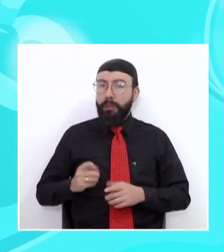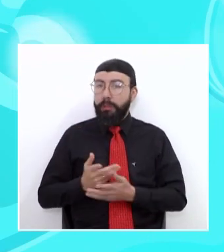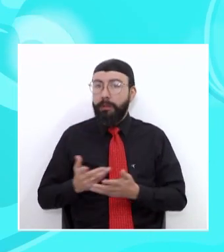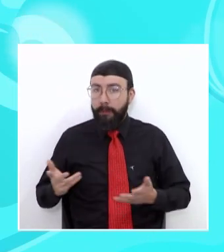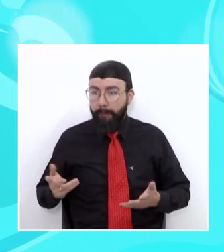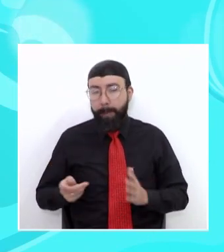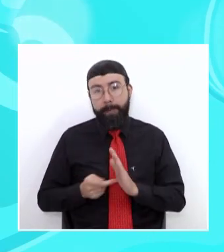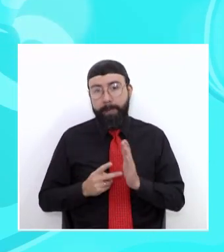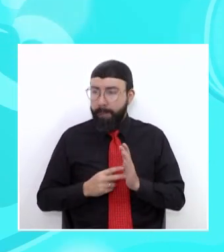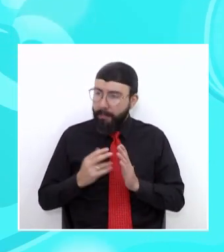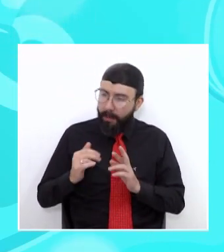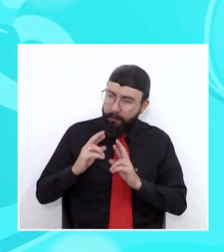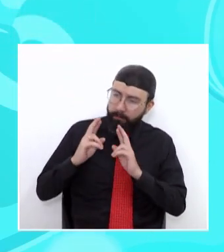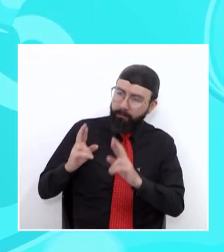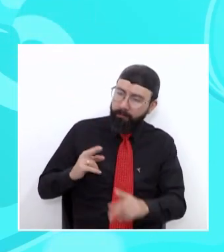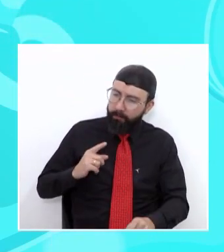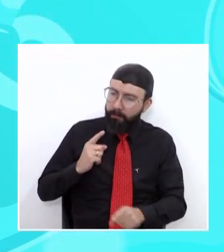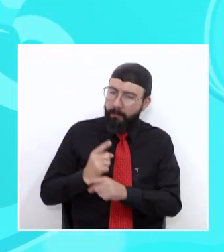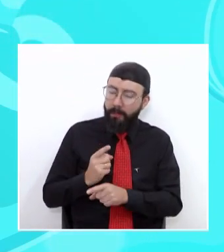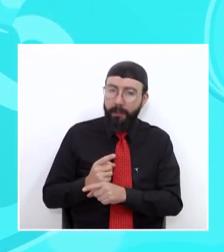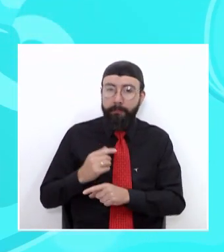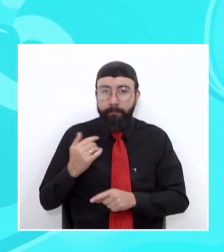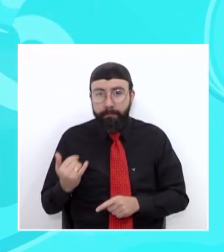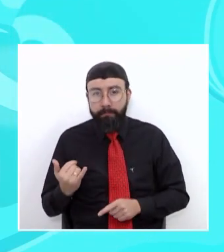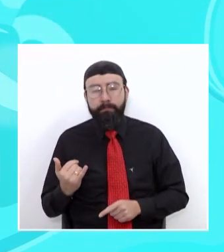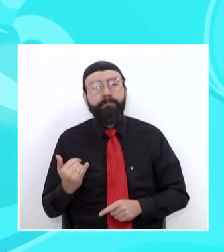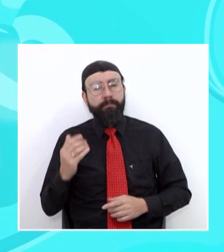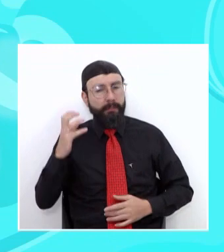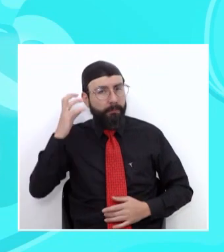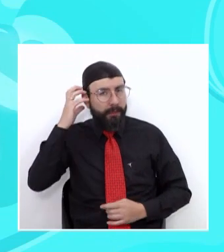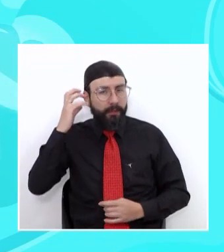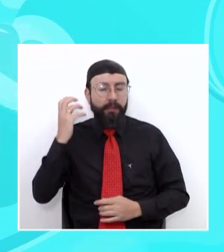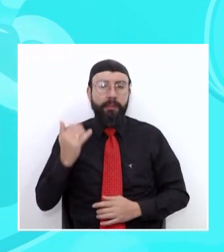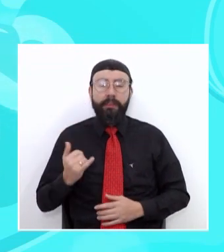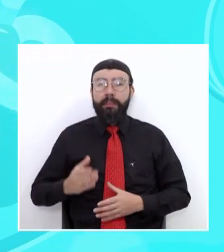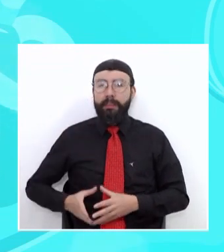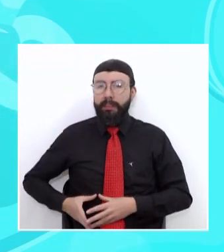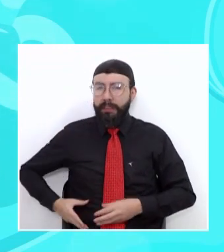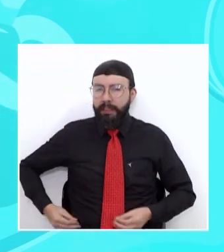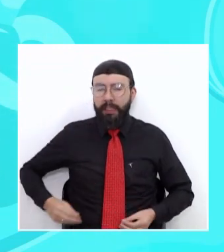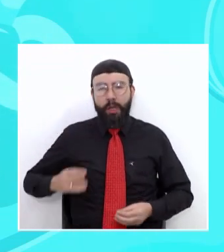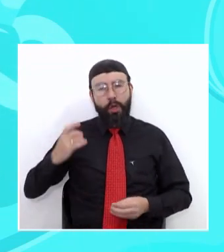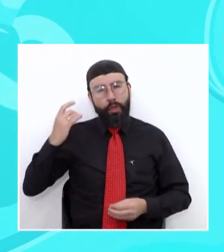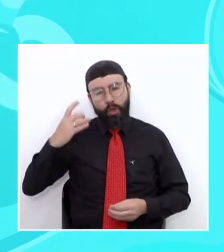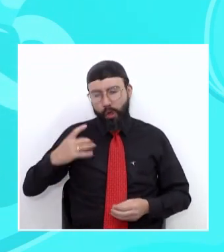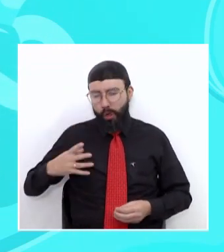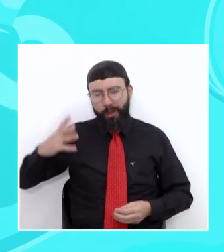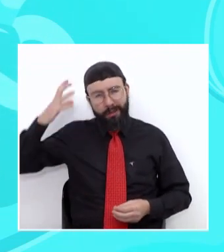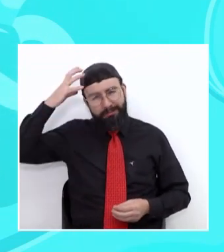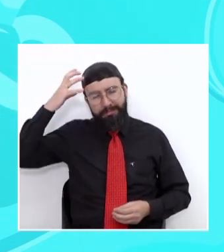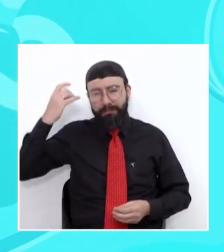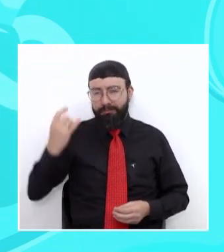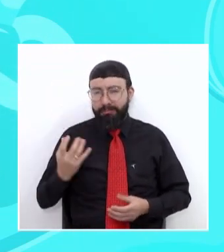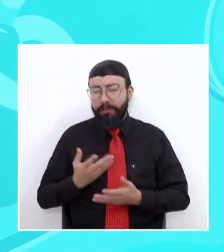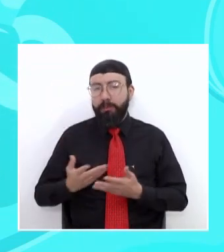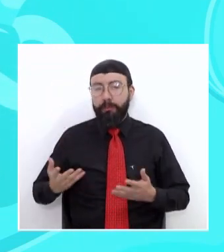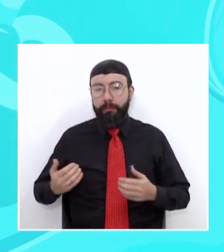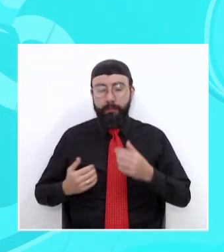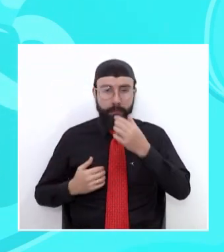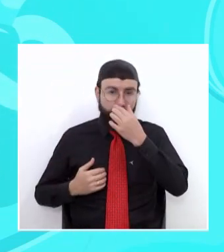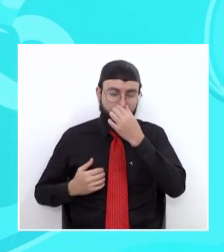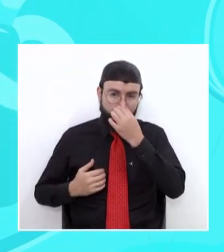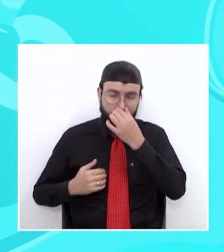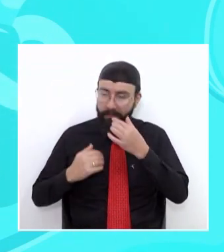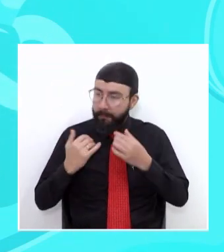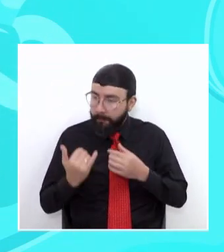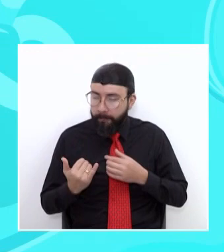puede estar alterando esa parte desde la vesícula biliar, del hígado, dolores de cabeza. Este de acá nos está alterando el